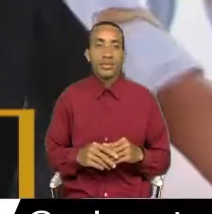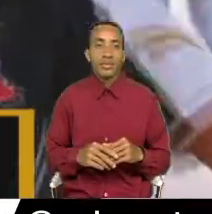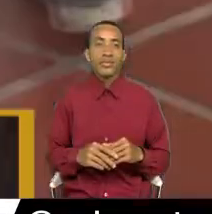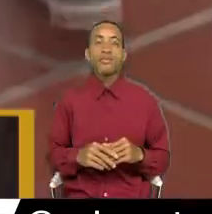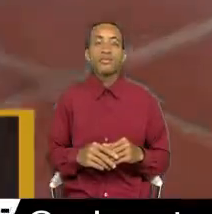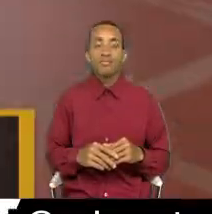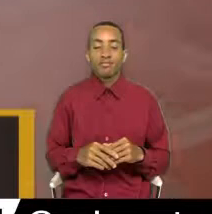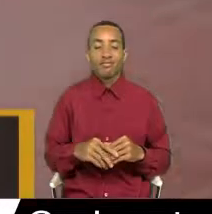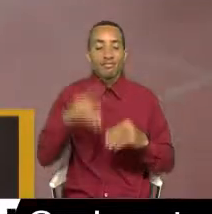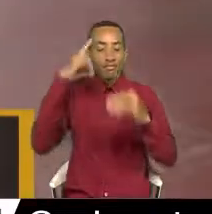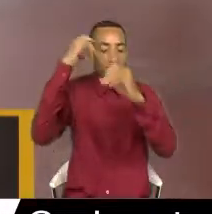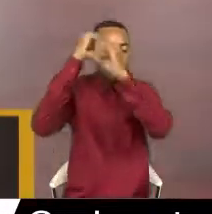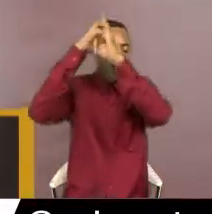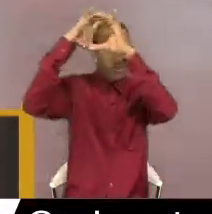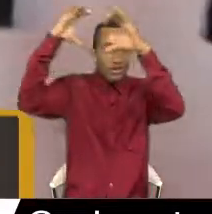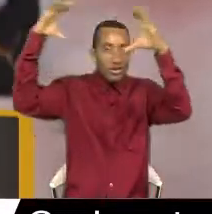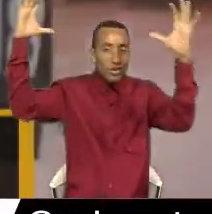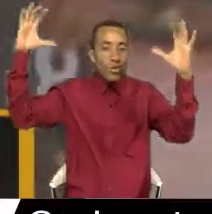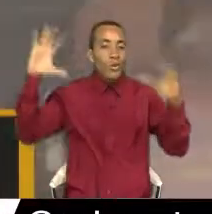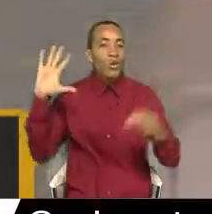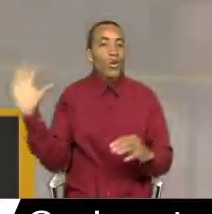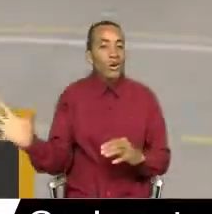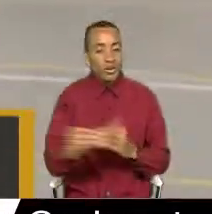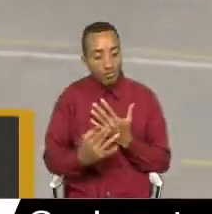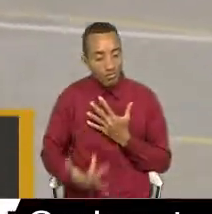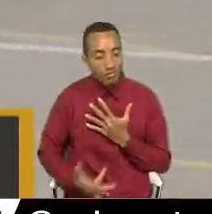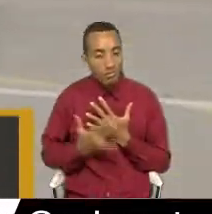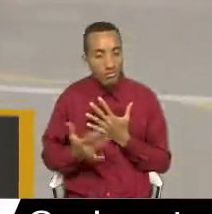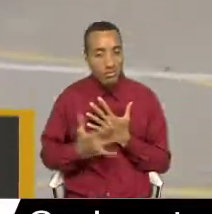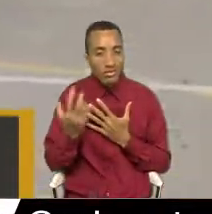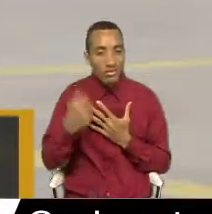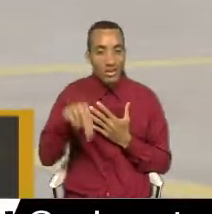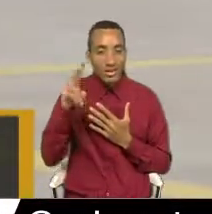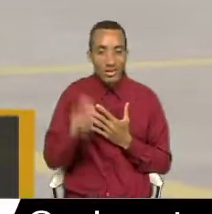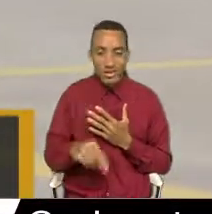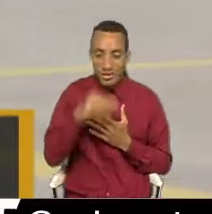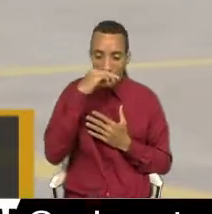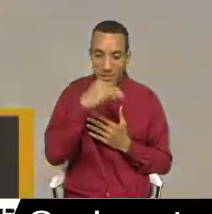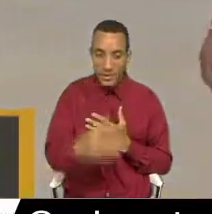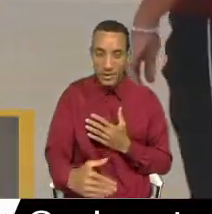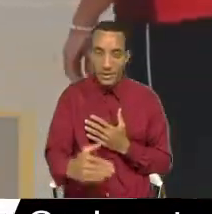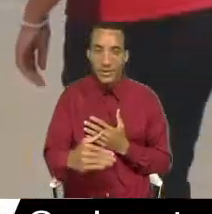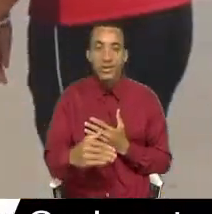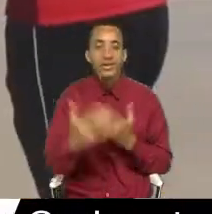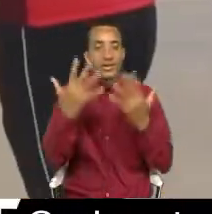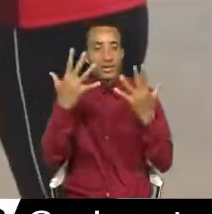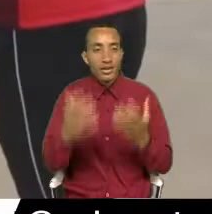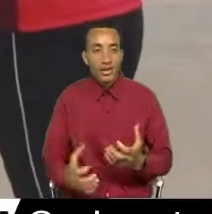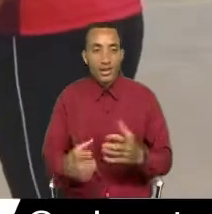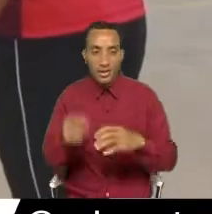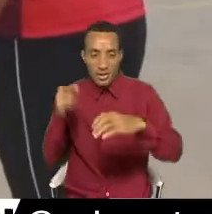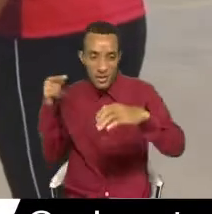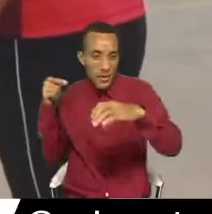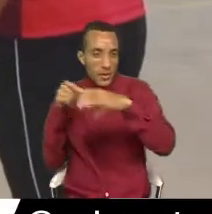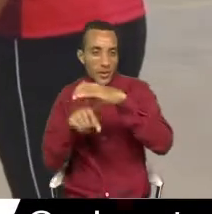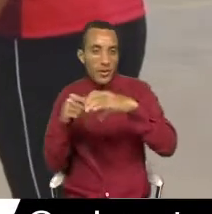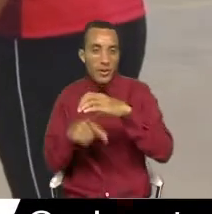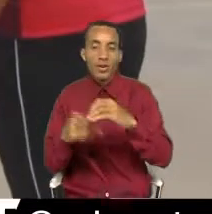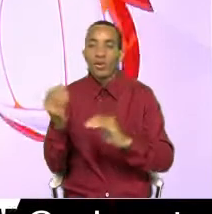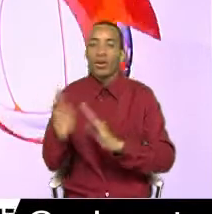Soñar mantiene motivados a estos 17 infantes, dispuestos a hacerles muchos goles a la vida.